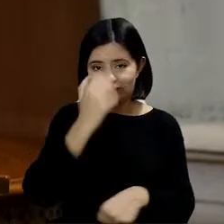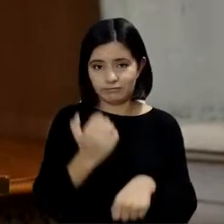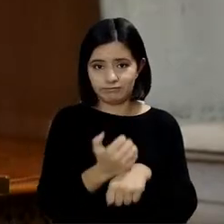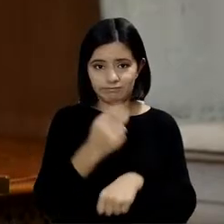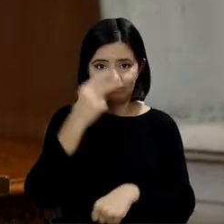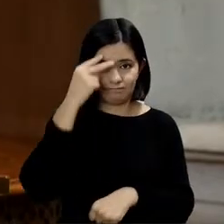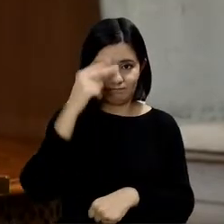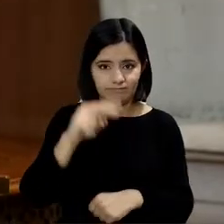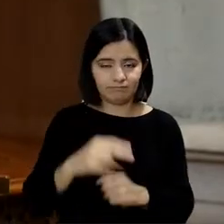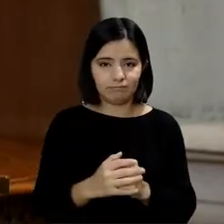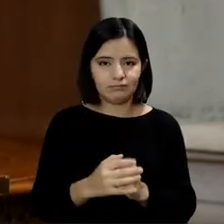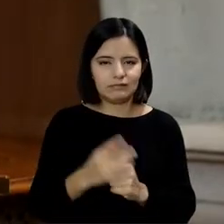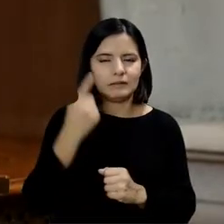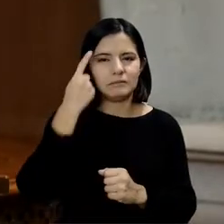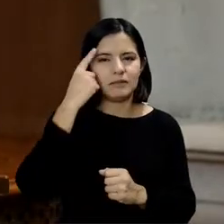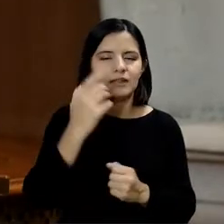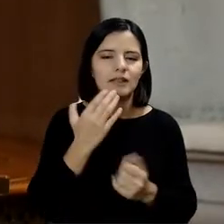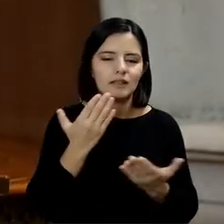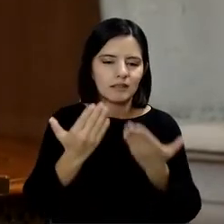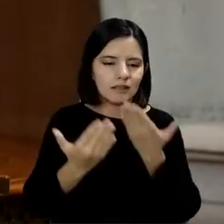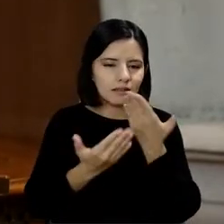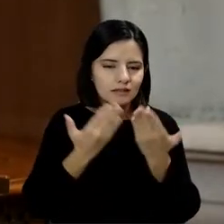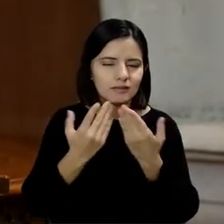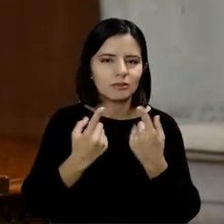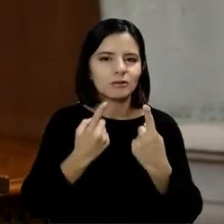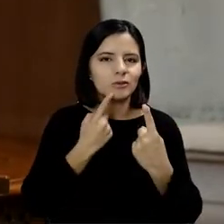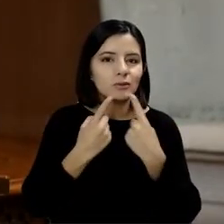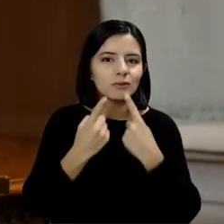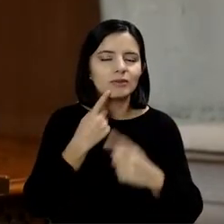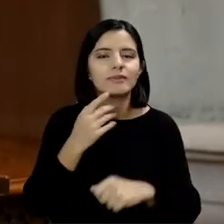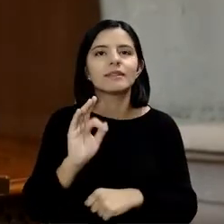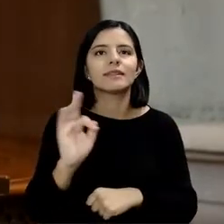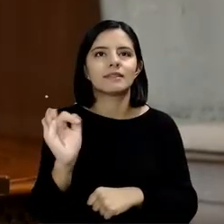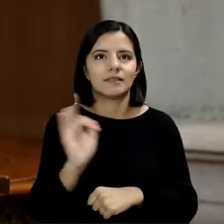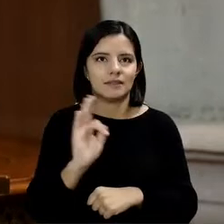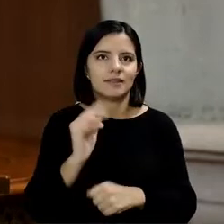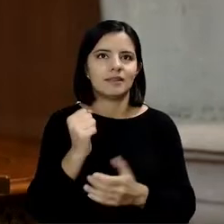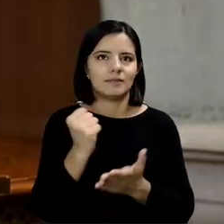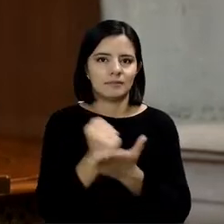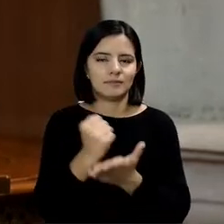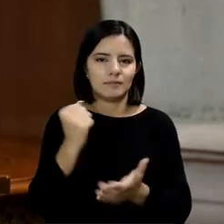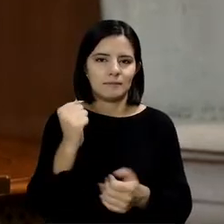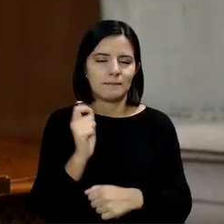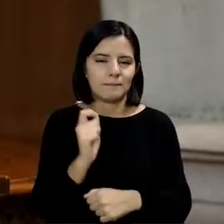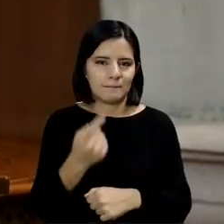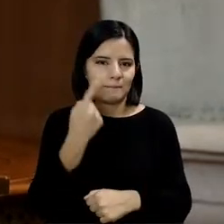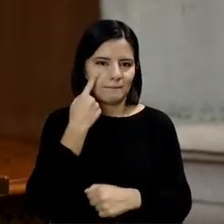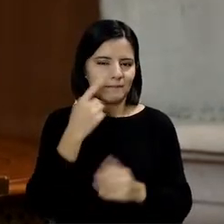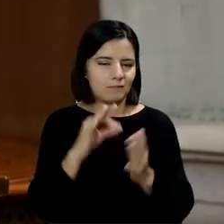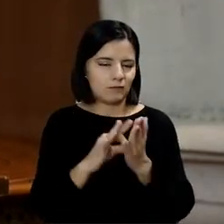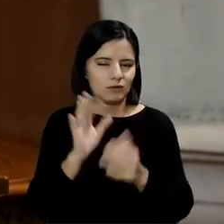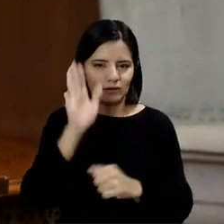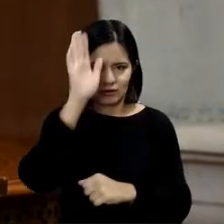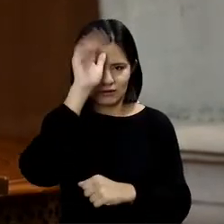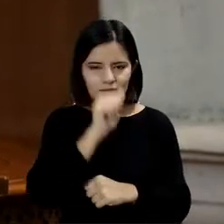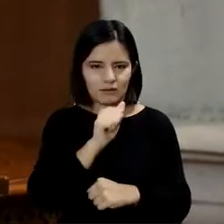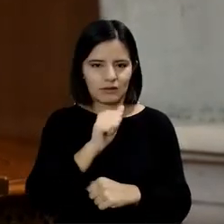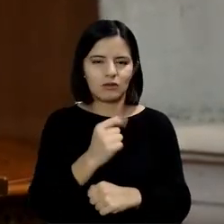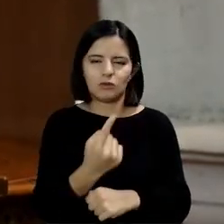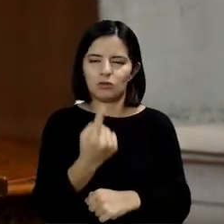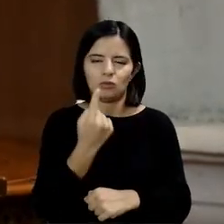México para su análisis, discusión y, en su caso, aprobación, el presente punto de acuerdo. Como